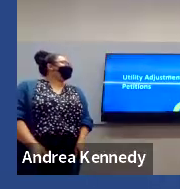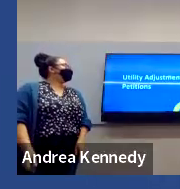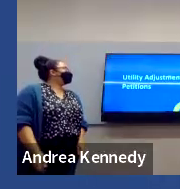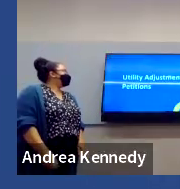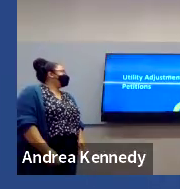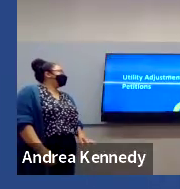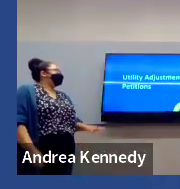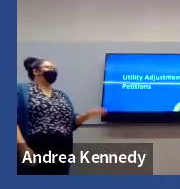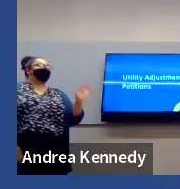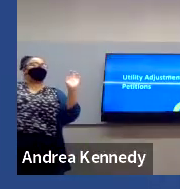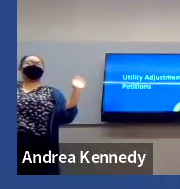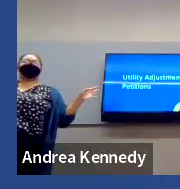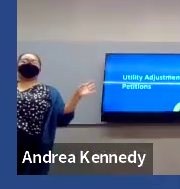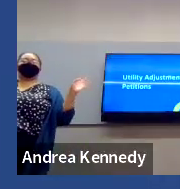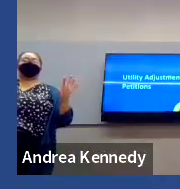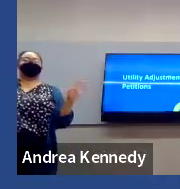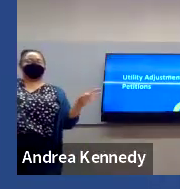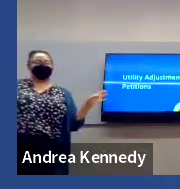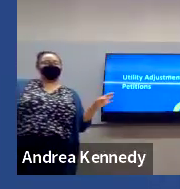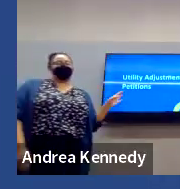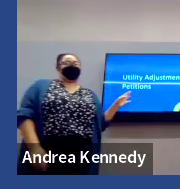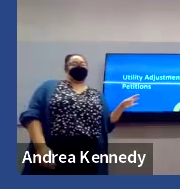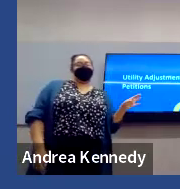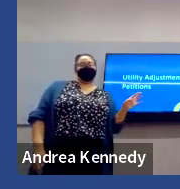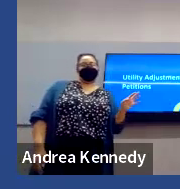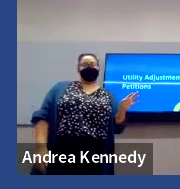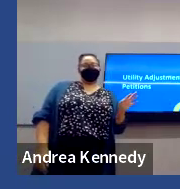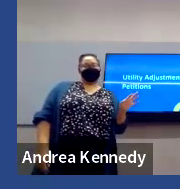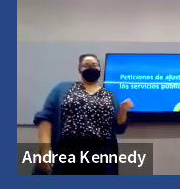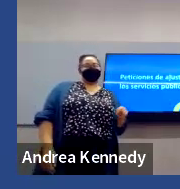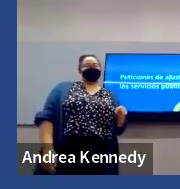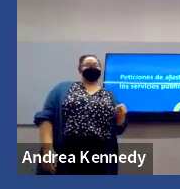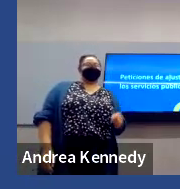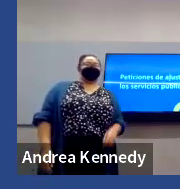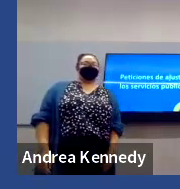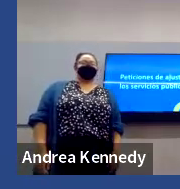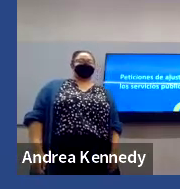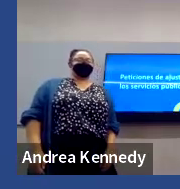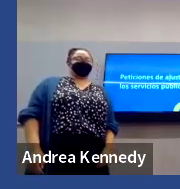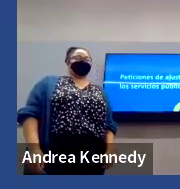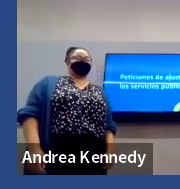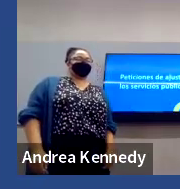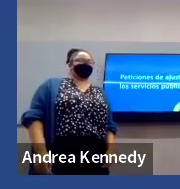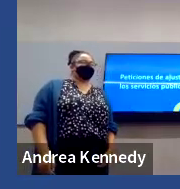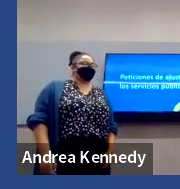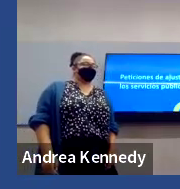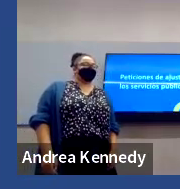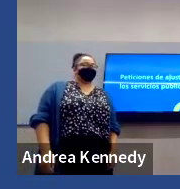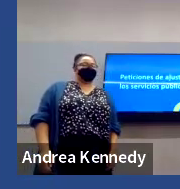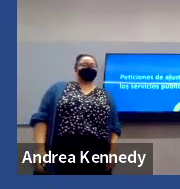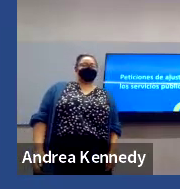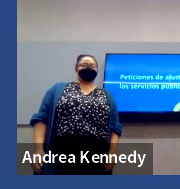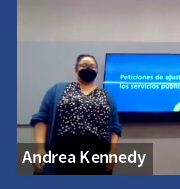Okay, so now we're gonna look at the actual petition process. So ahora vamos a hablar sobre